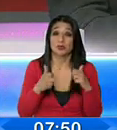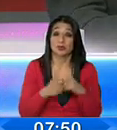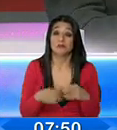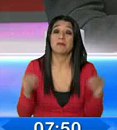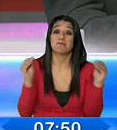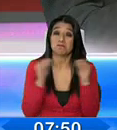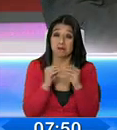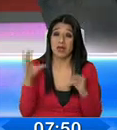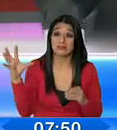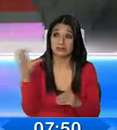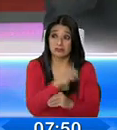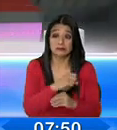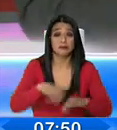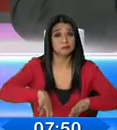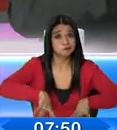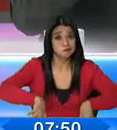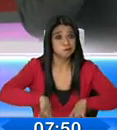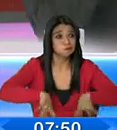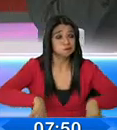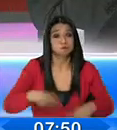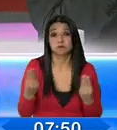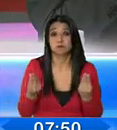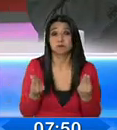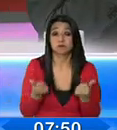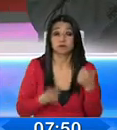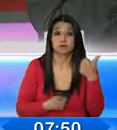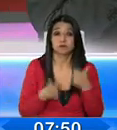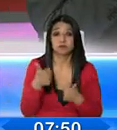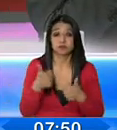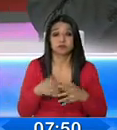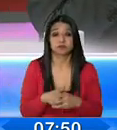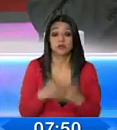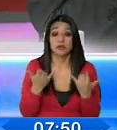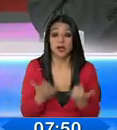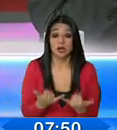ha detectado irregularidades. Bueno,